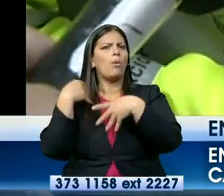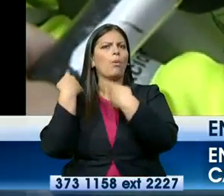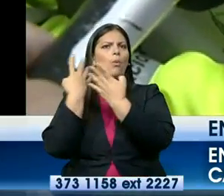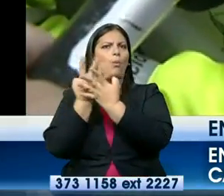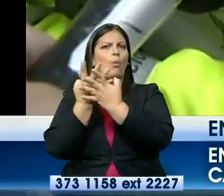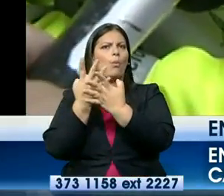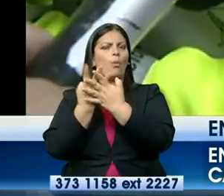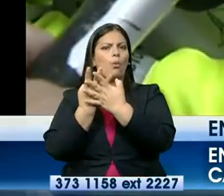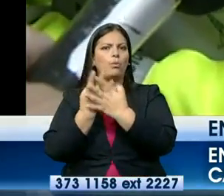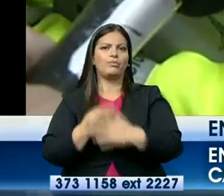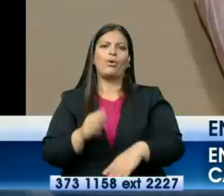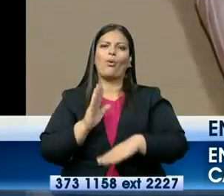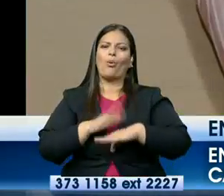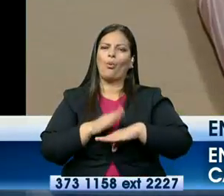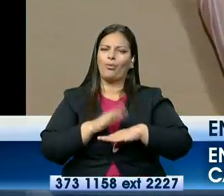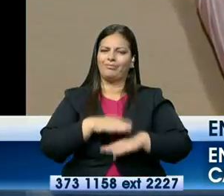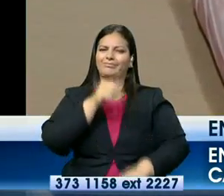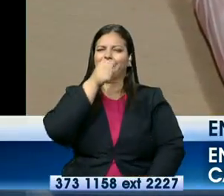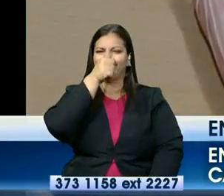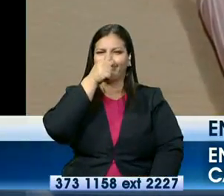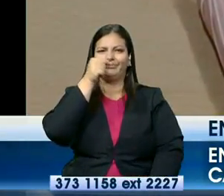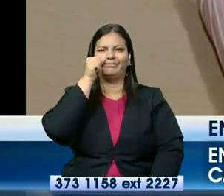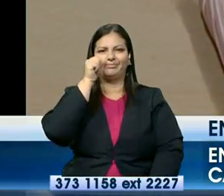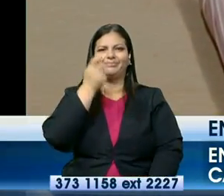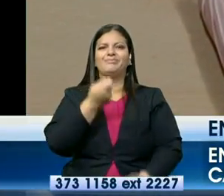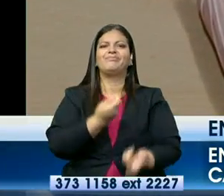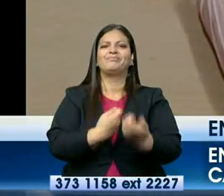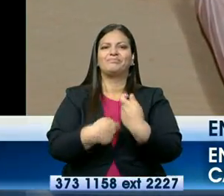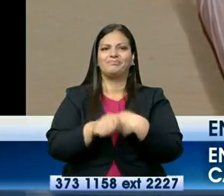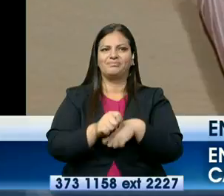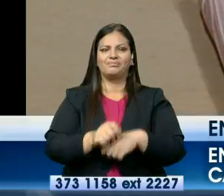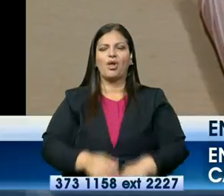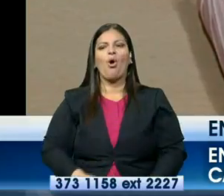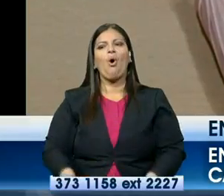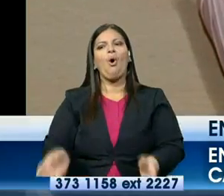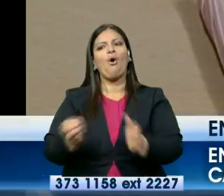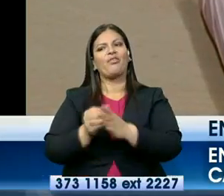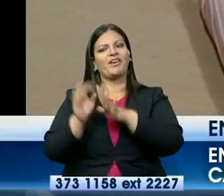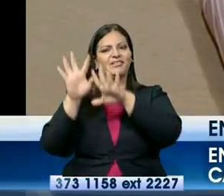sustancias en el sector. El alcaloide estaría valorado en